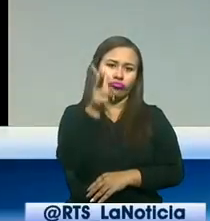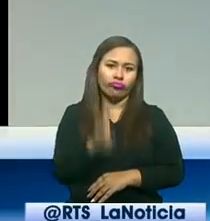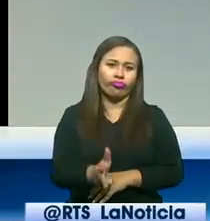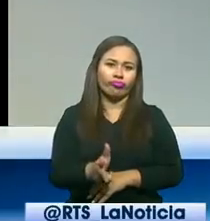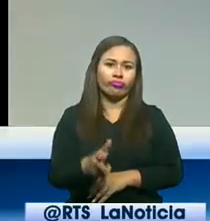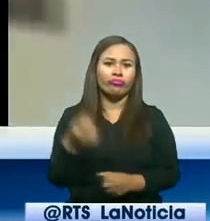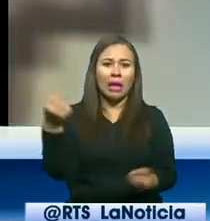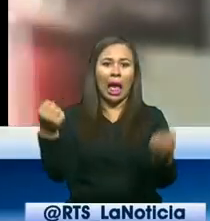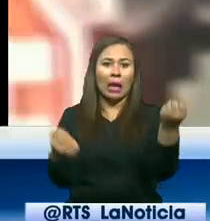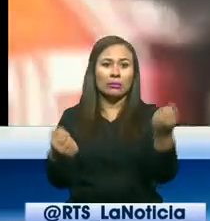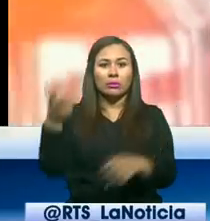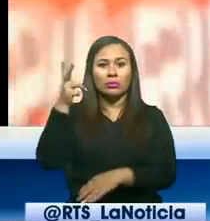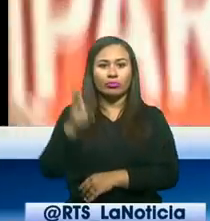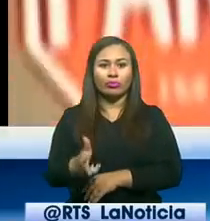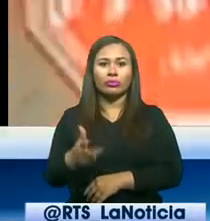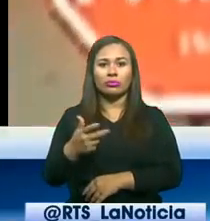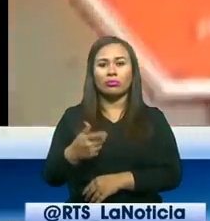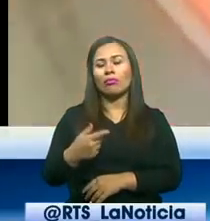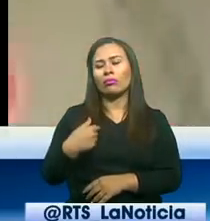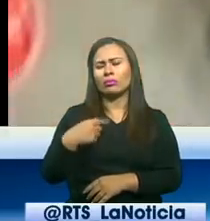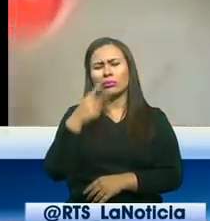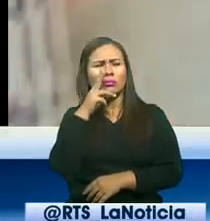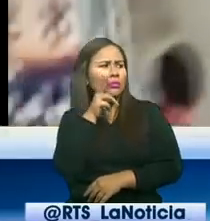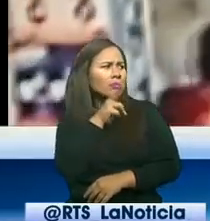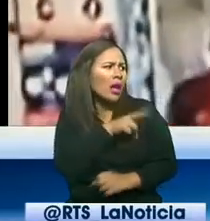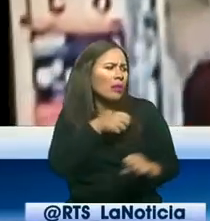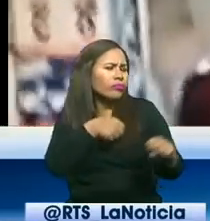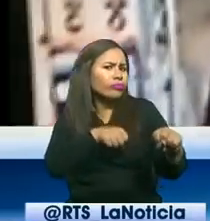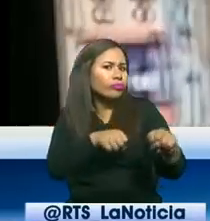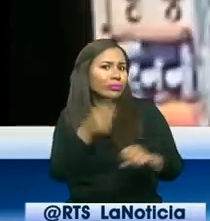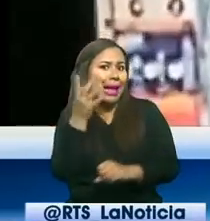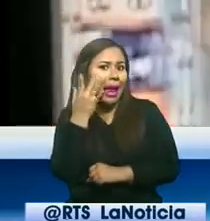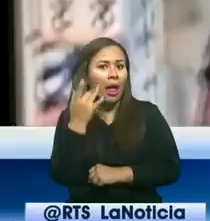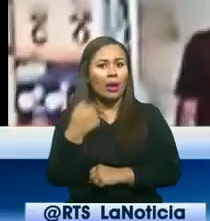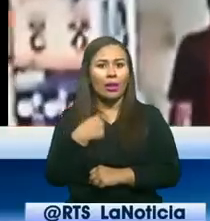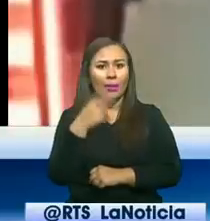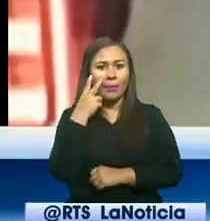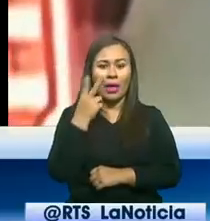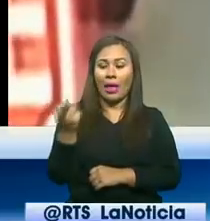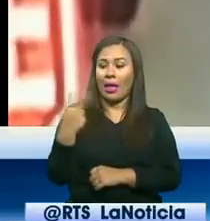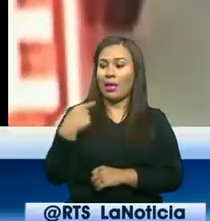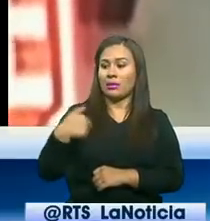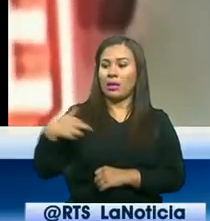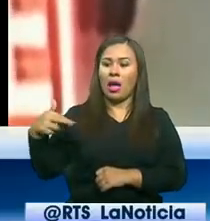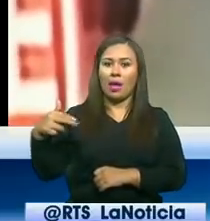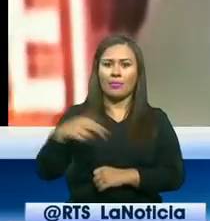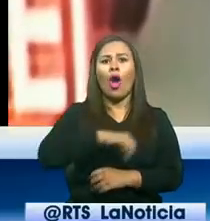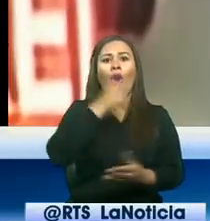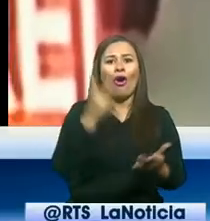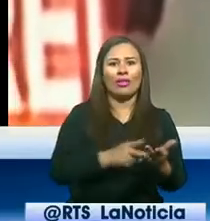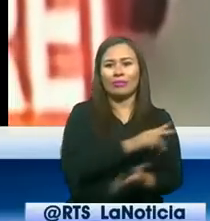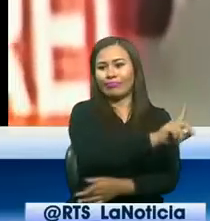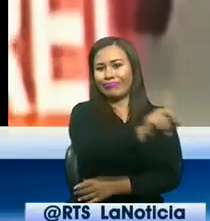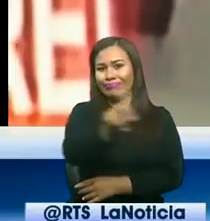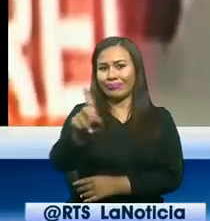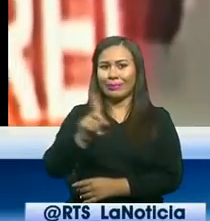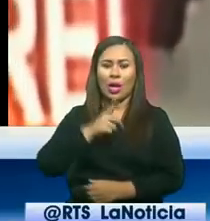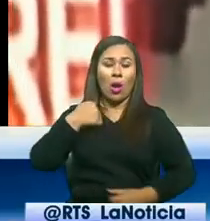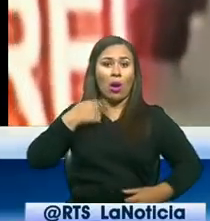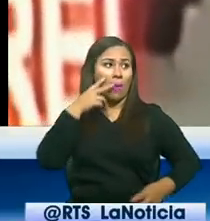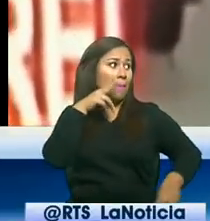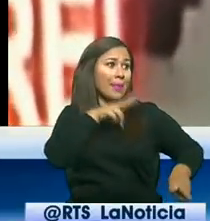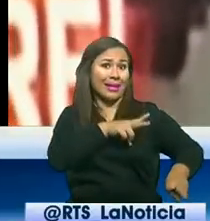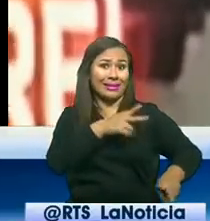Y justamente salen en el callejón y ellos se vienen para acá. Pero ellos creo que se percatan que yo venía caminando, cuando ellos dan la vuelta nuevamente, ahí es que yo me percato cuando ellos me